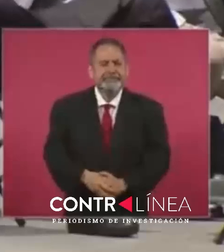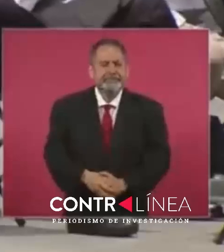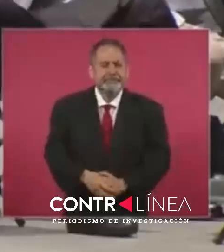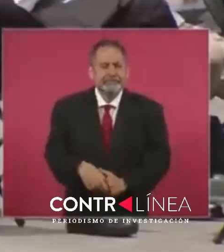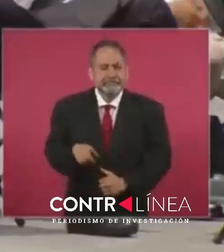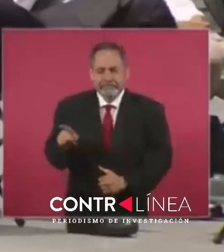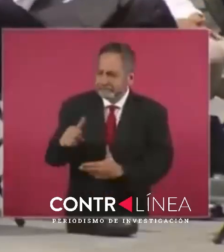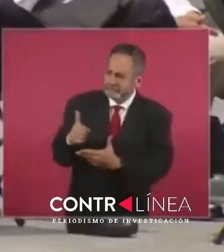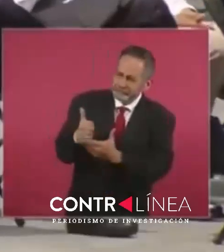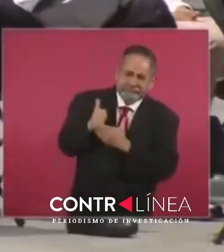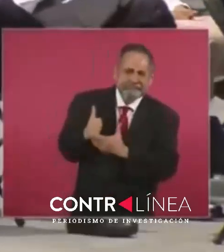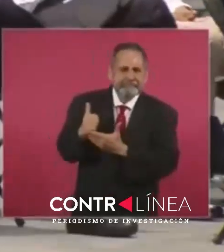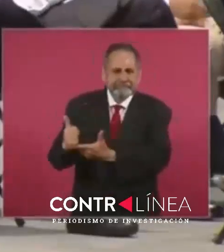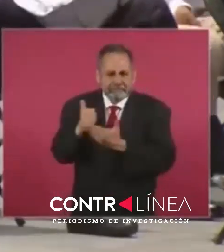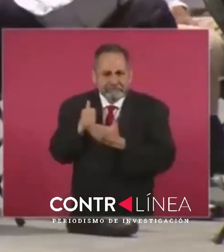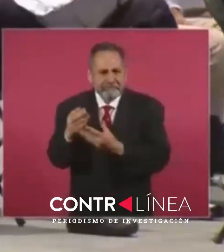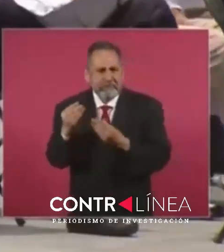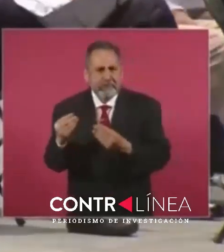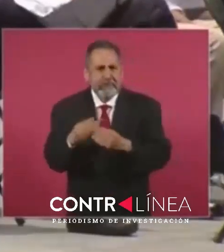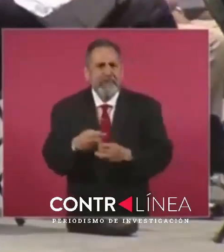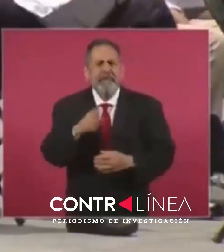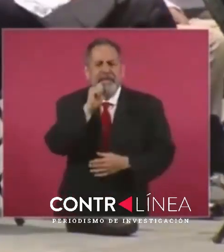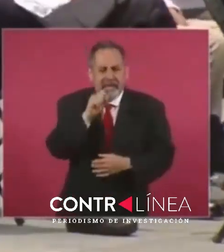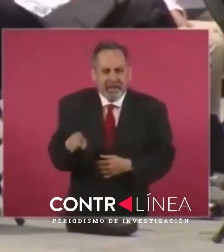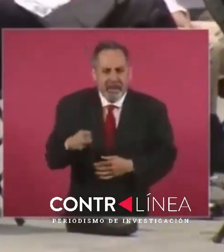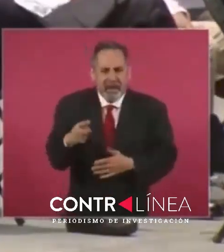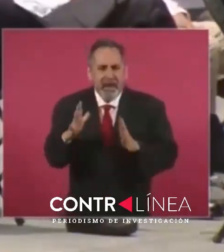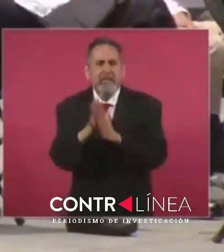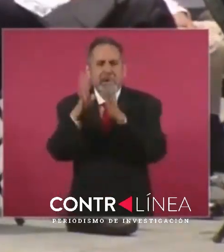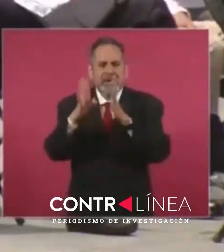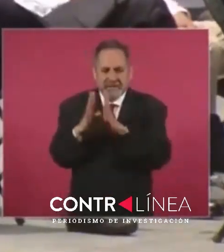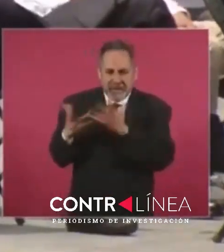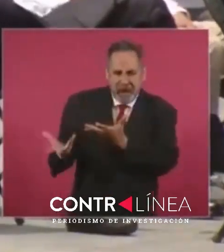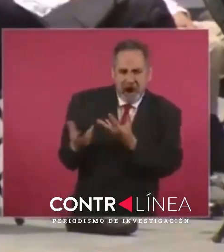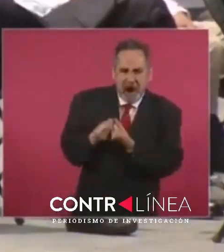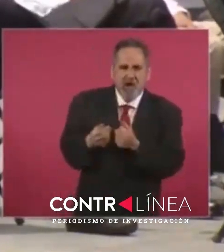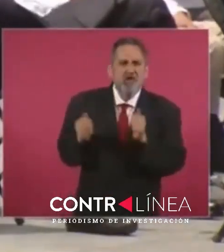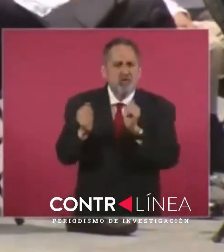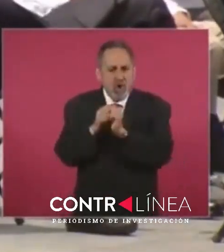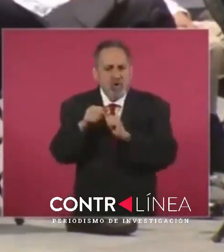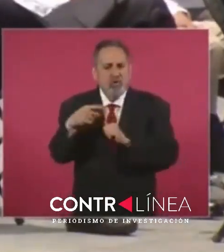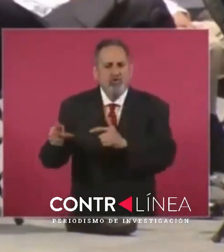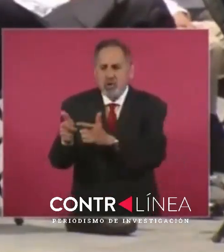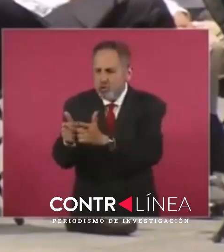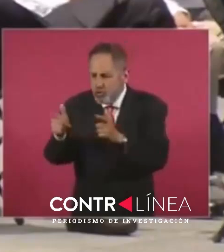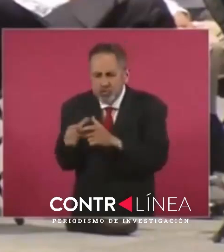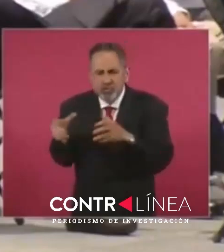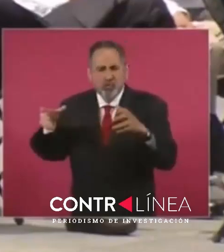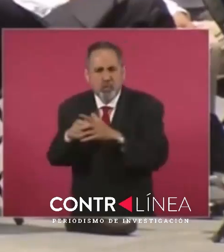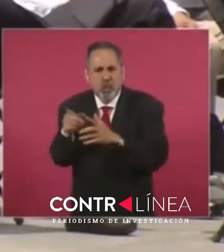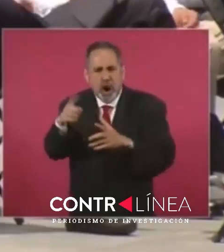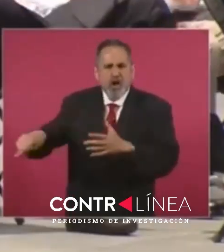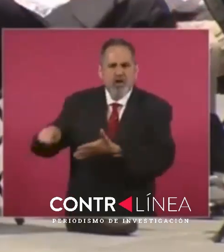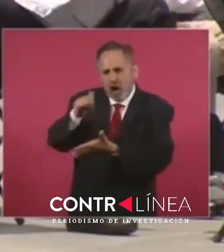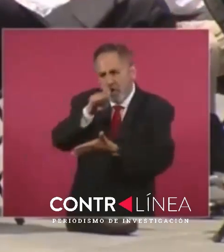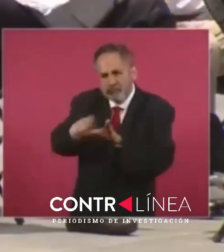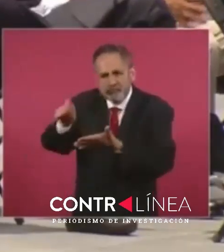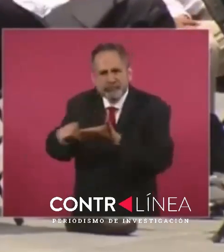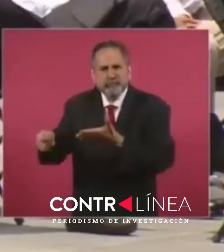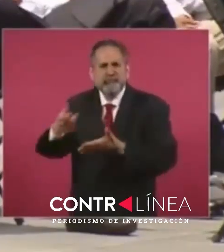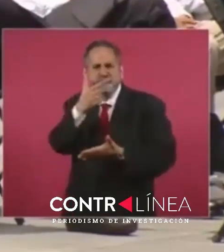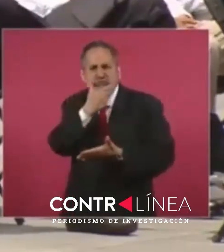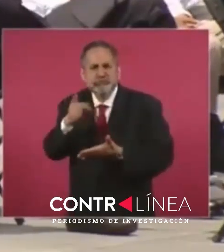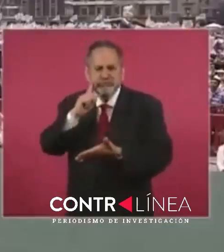por ayudarnos y también por participar en un grupo de escritores,